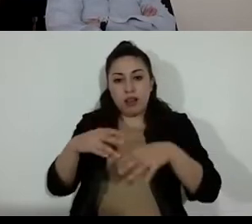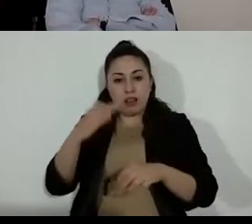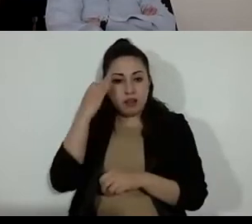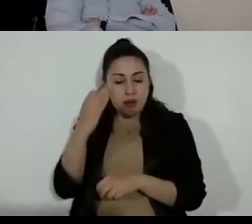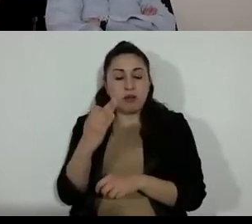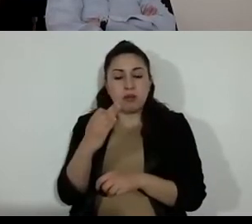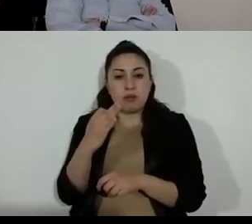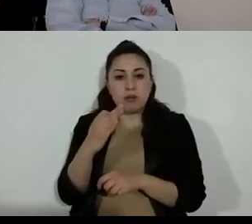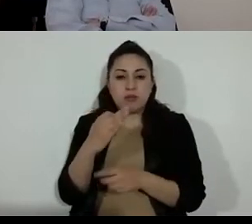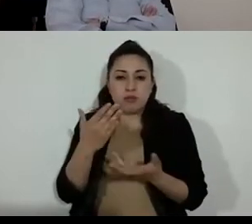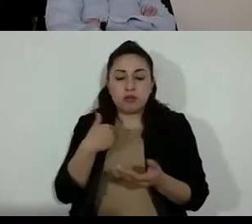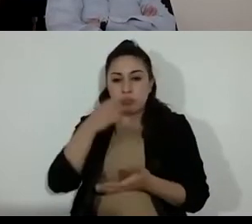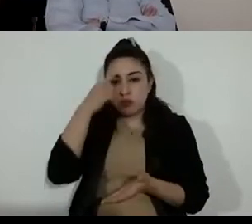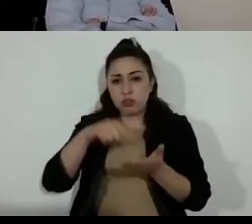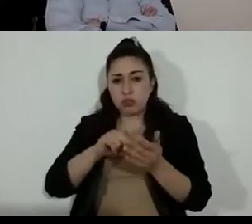mayor parte